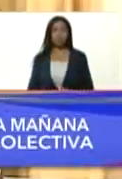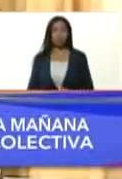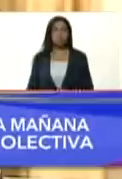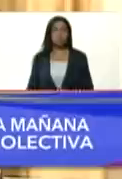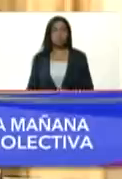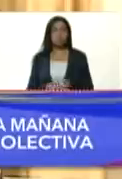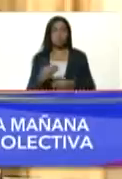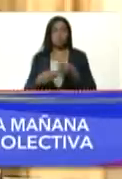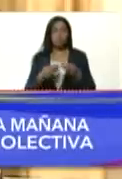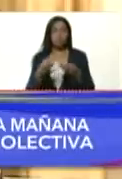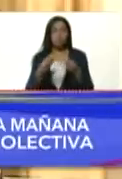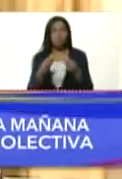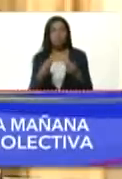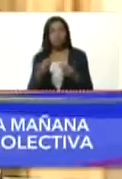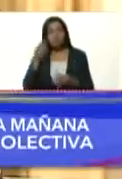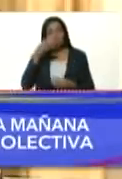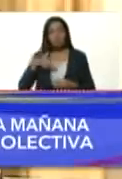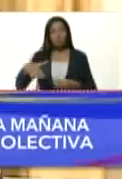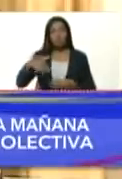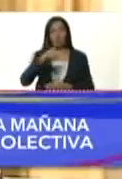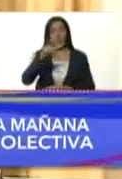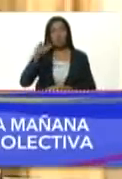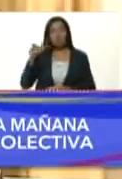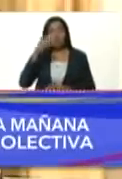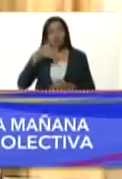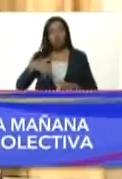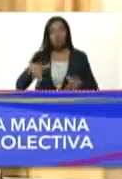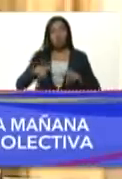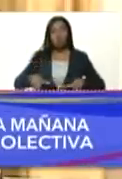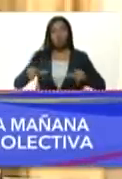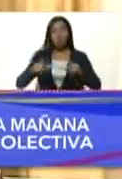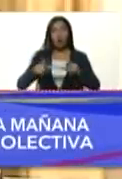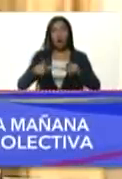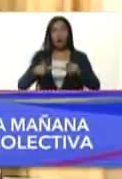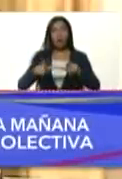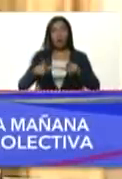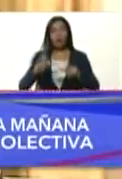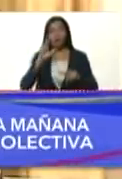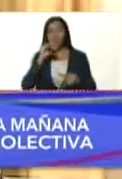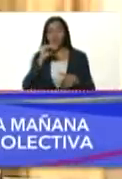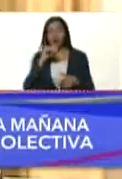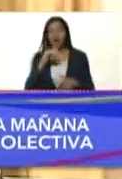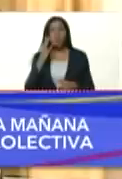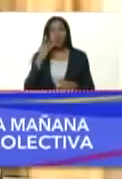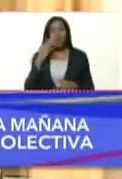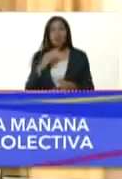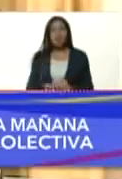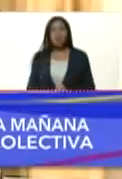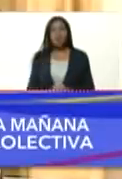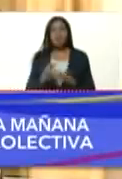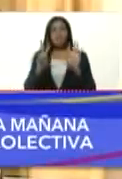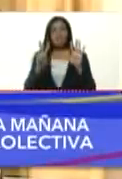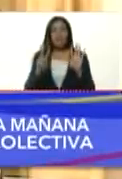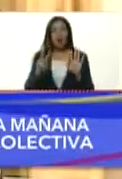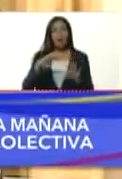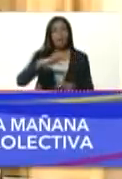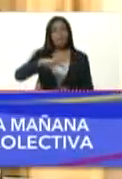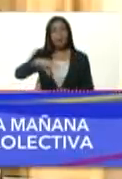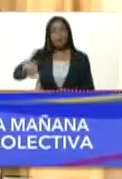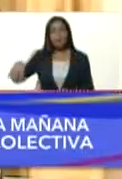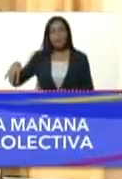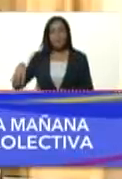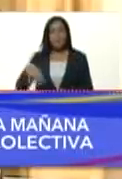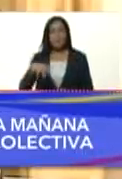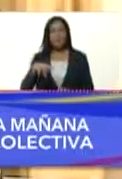cómo en muchos pueblos, ciudades y lugares del país que no estaban en los primeros 7 entidades federales